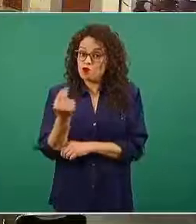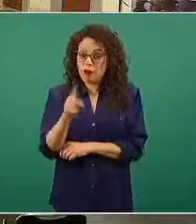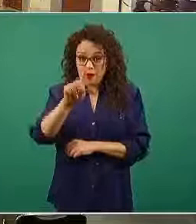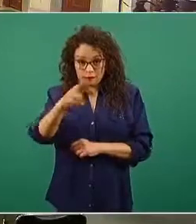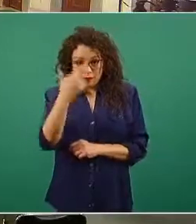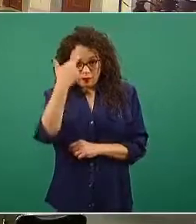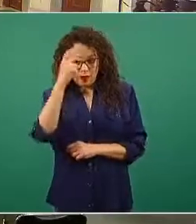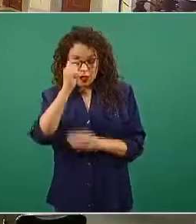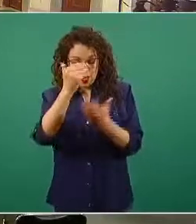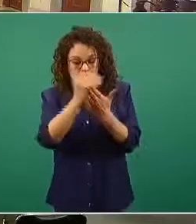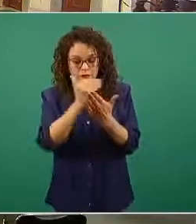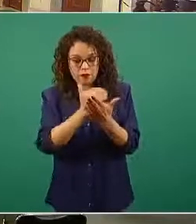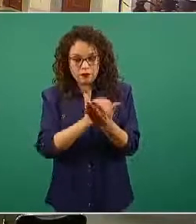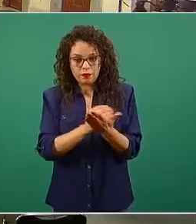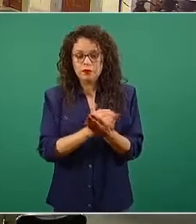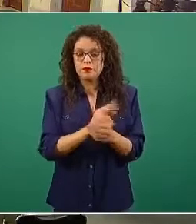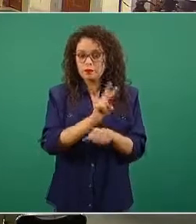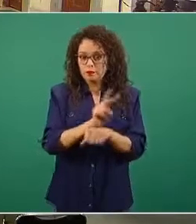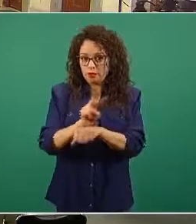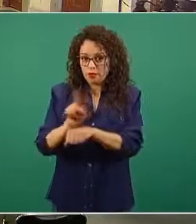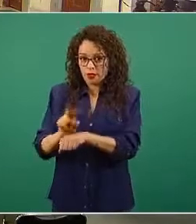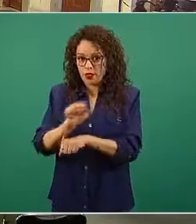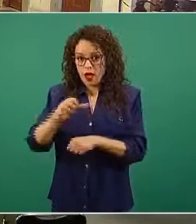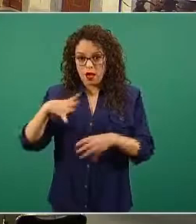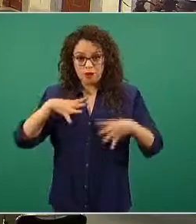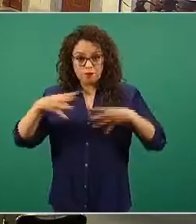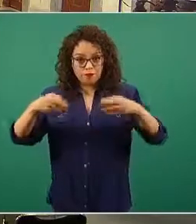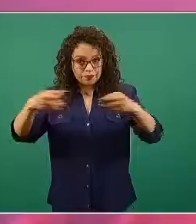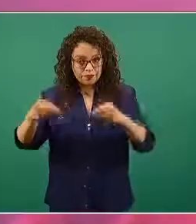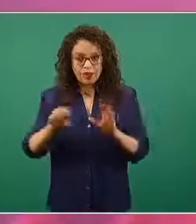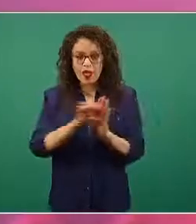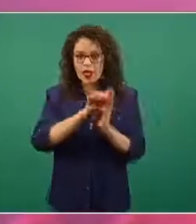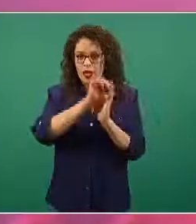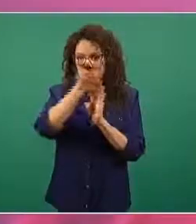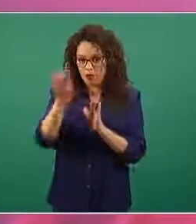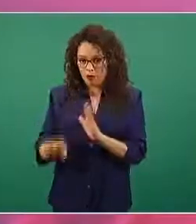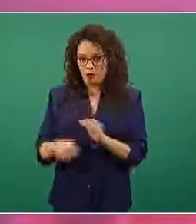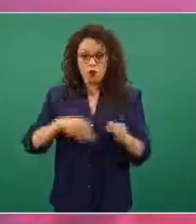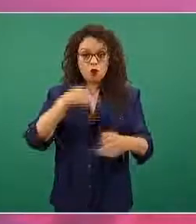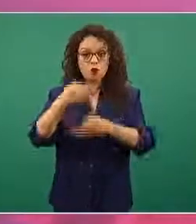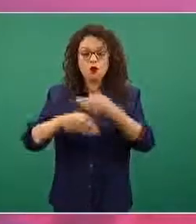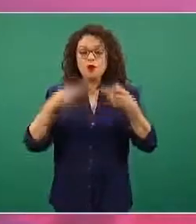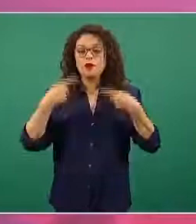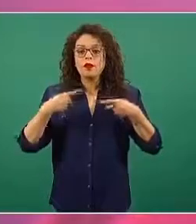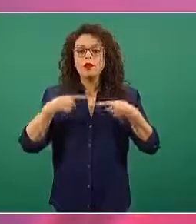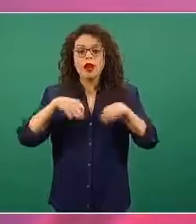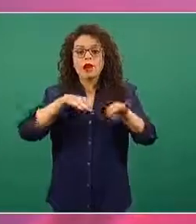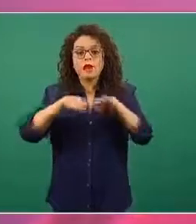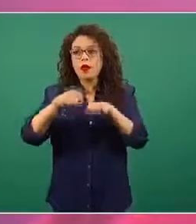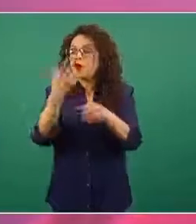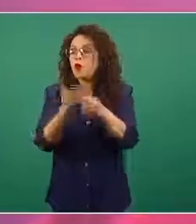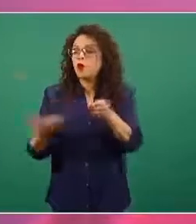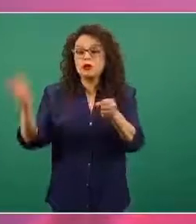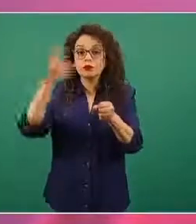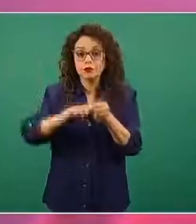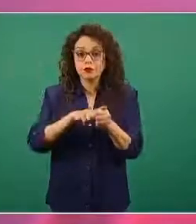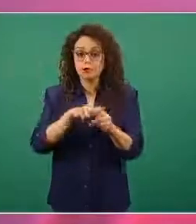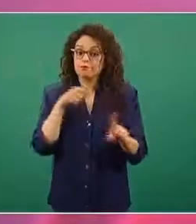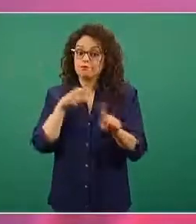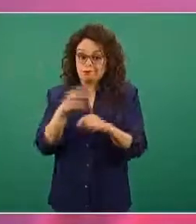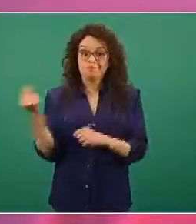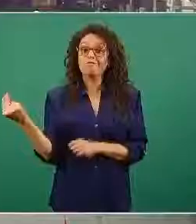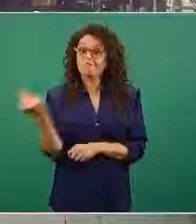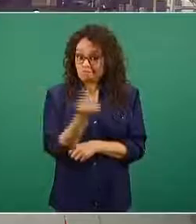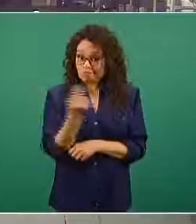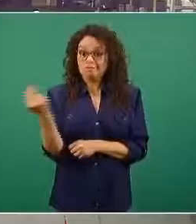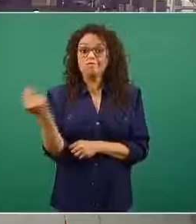lineamientos de vigilancia epidemiológica, por ejemplo, todo el personal médico se considera persona esencial